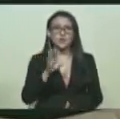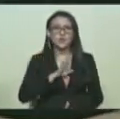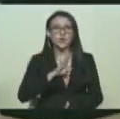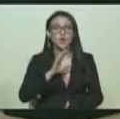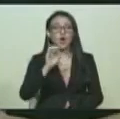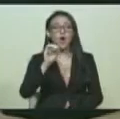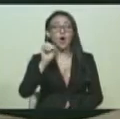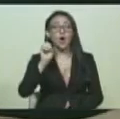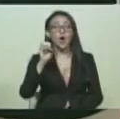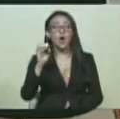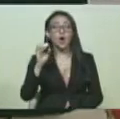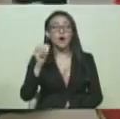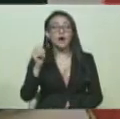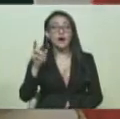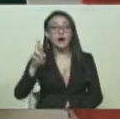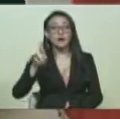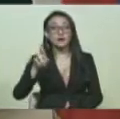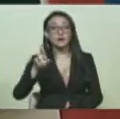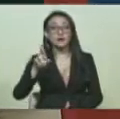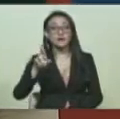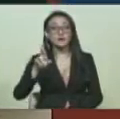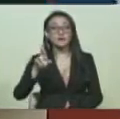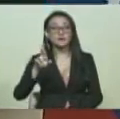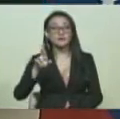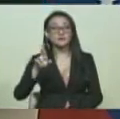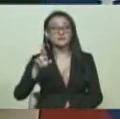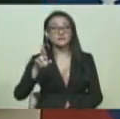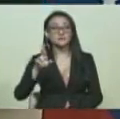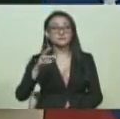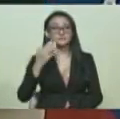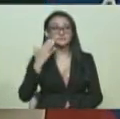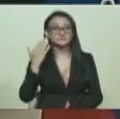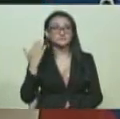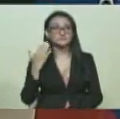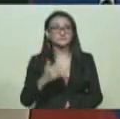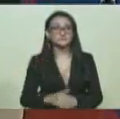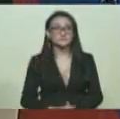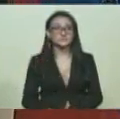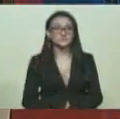Pérez, identificado con el seudónimo en la conversación como